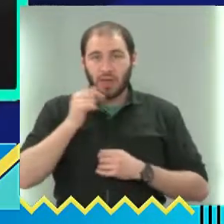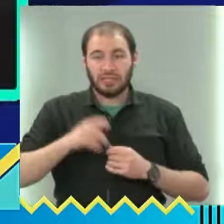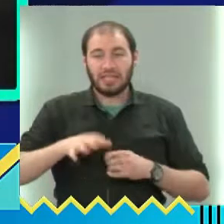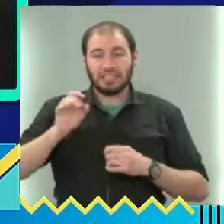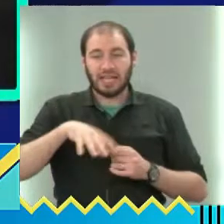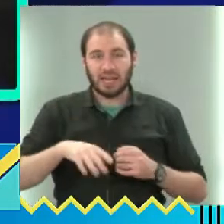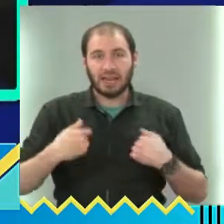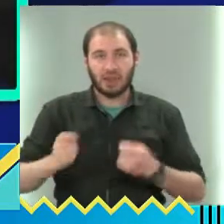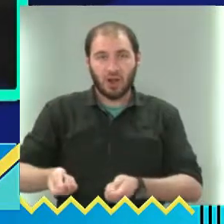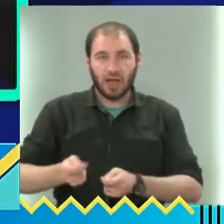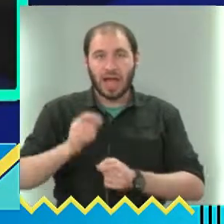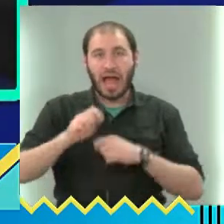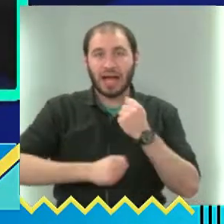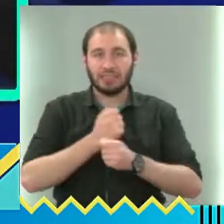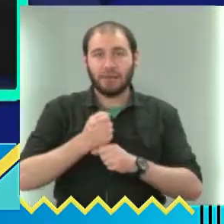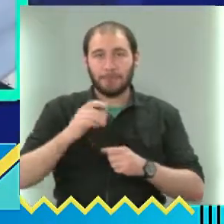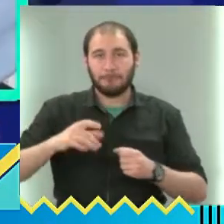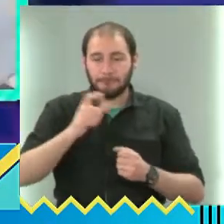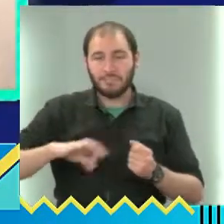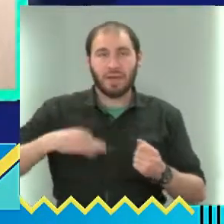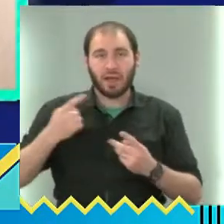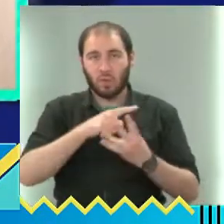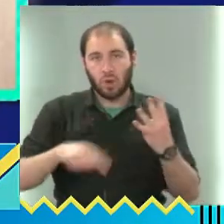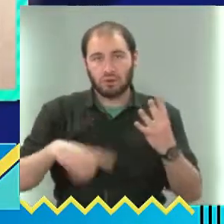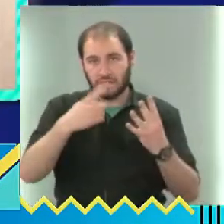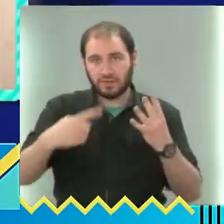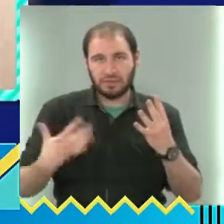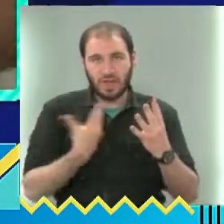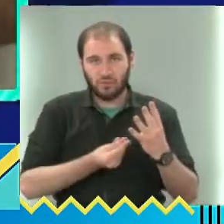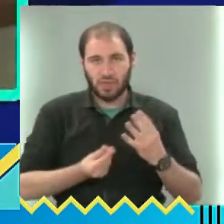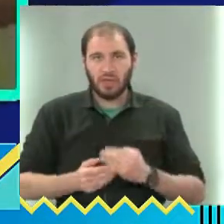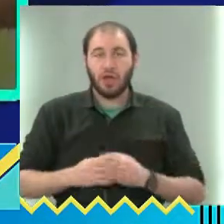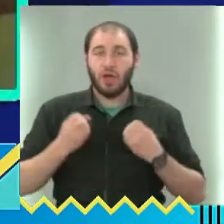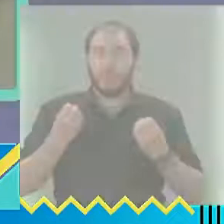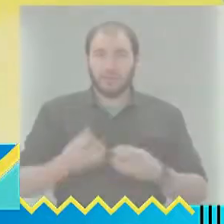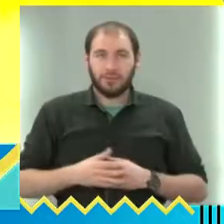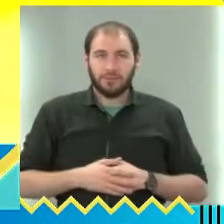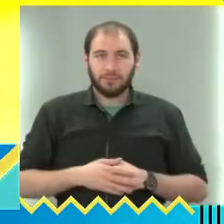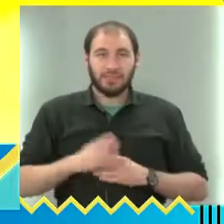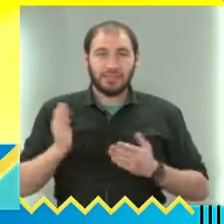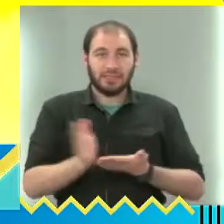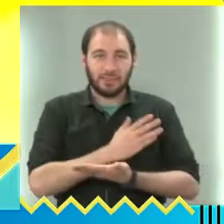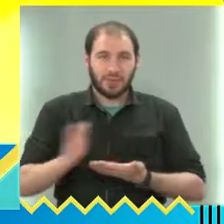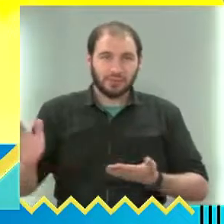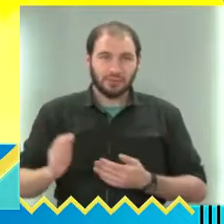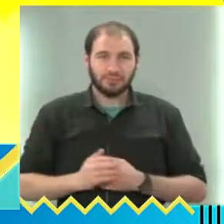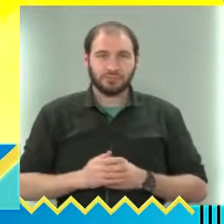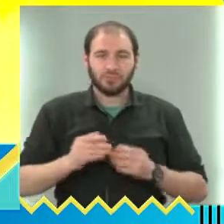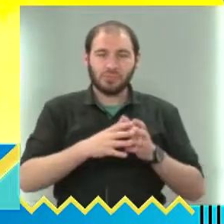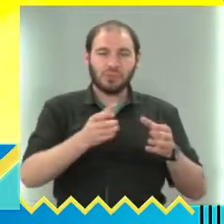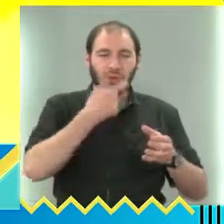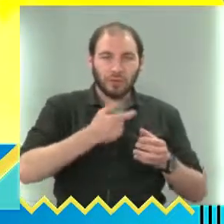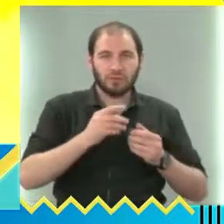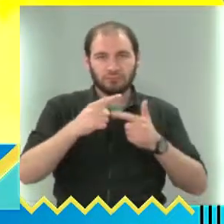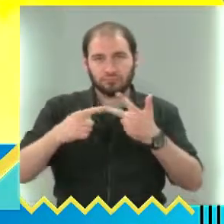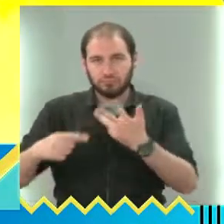donando sangre podemos ayudar hasta 4 vidas distintas. Porque esta separación en glóbulos rojos, plasma